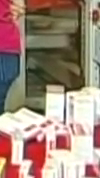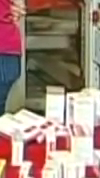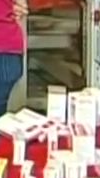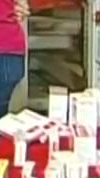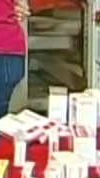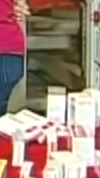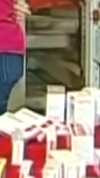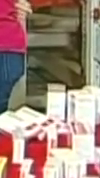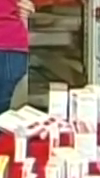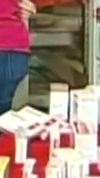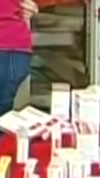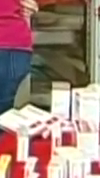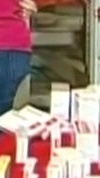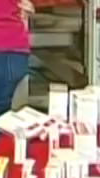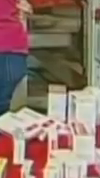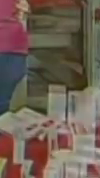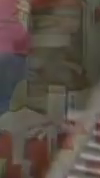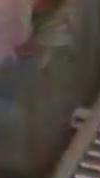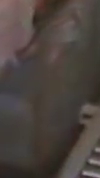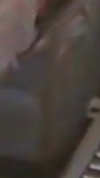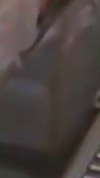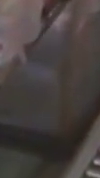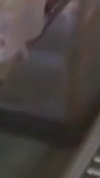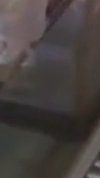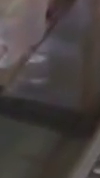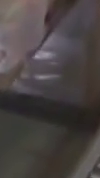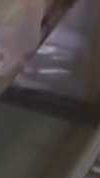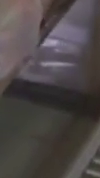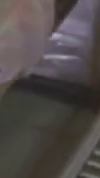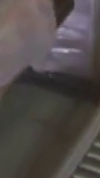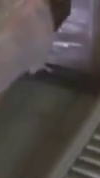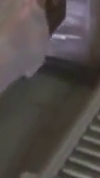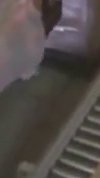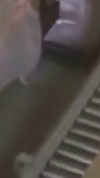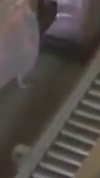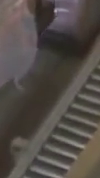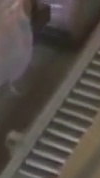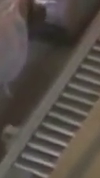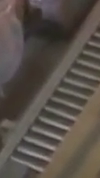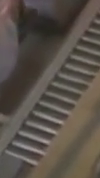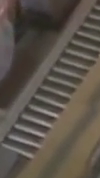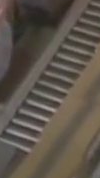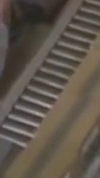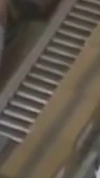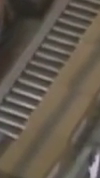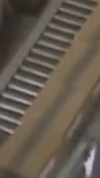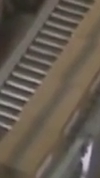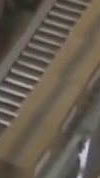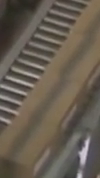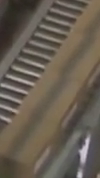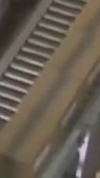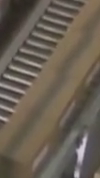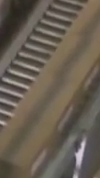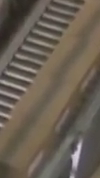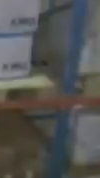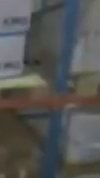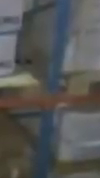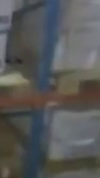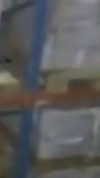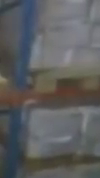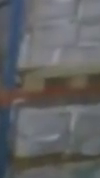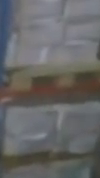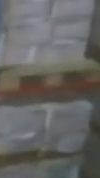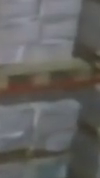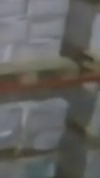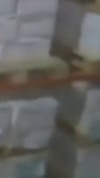que necesitan el sistema hospitalario, el sistema de salud, el sistema farmacéutico que necesita usted, querido